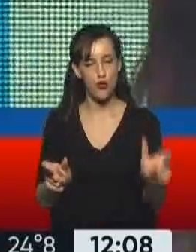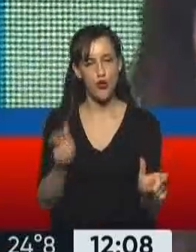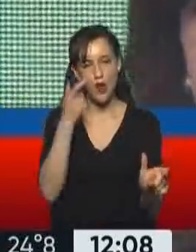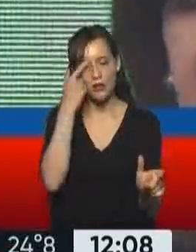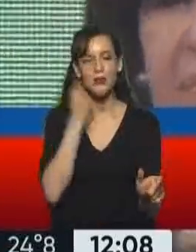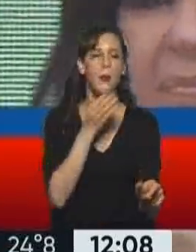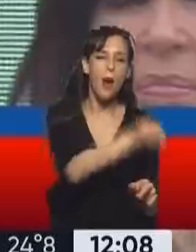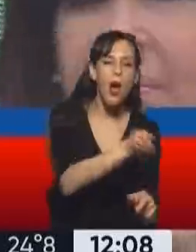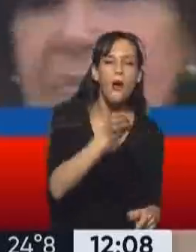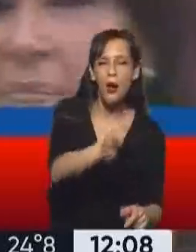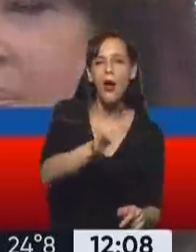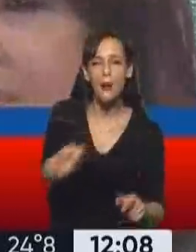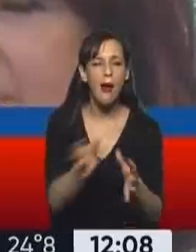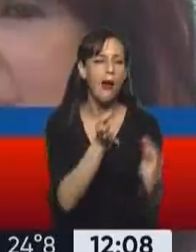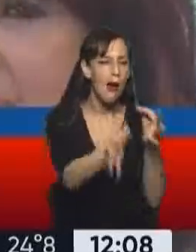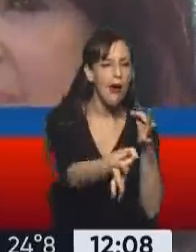conversando